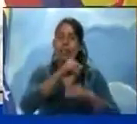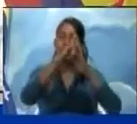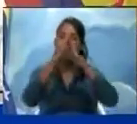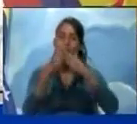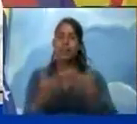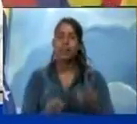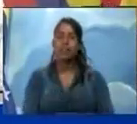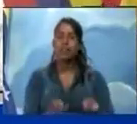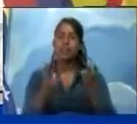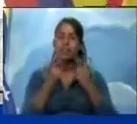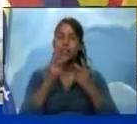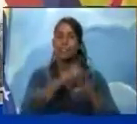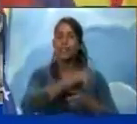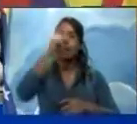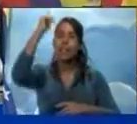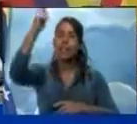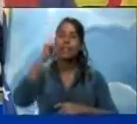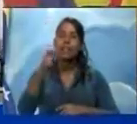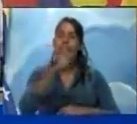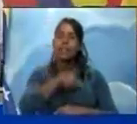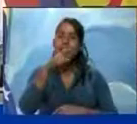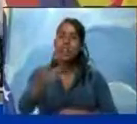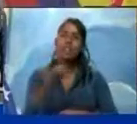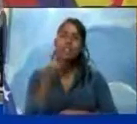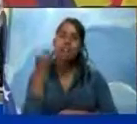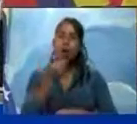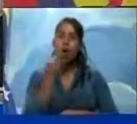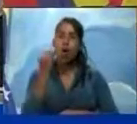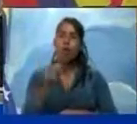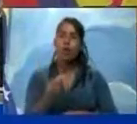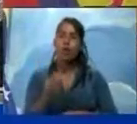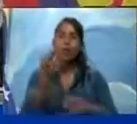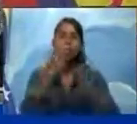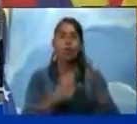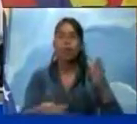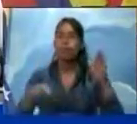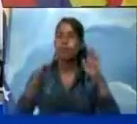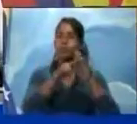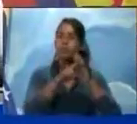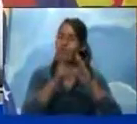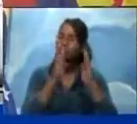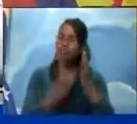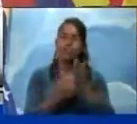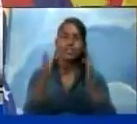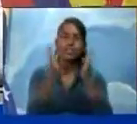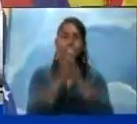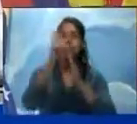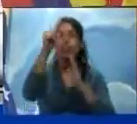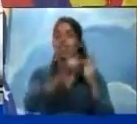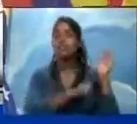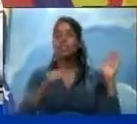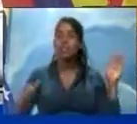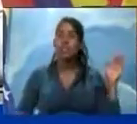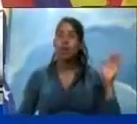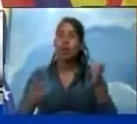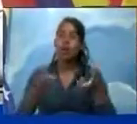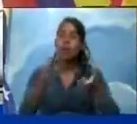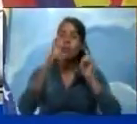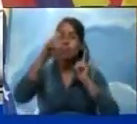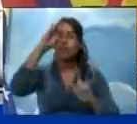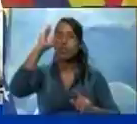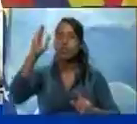la vida y el testimonio de ese joven completamente consagrado al Señor. Permita